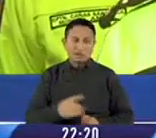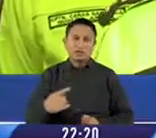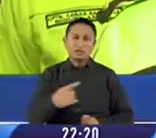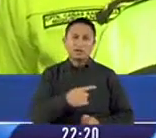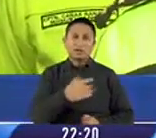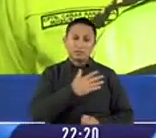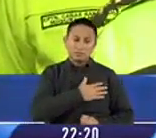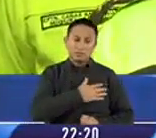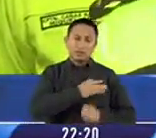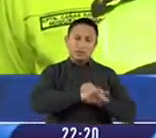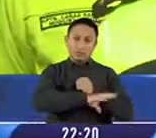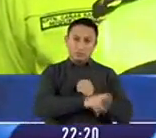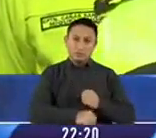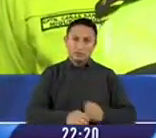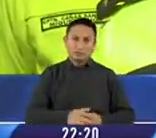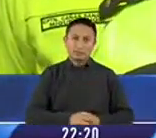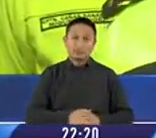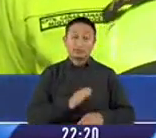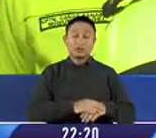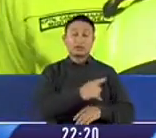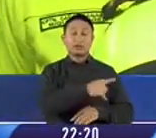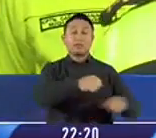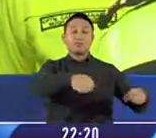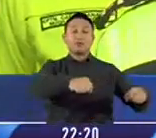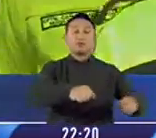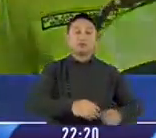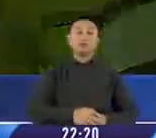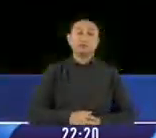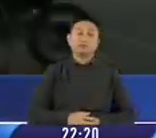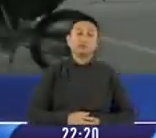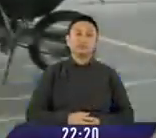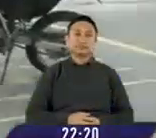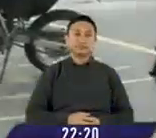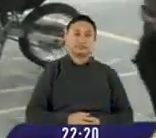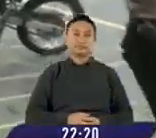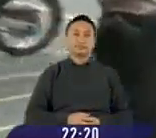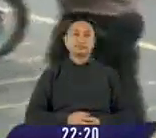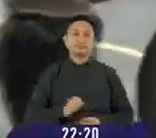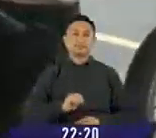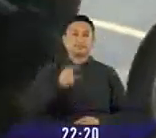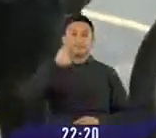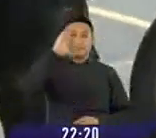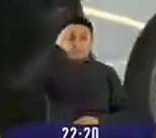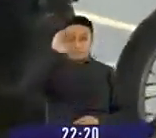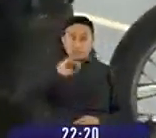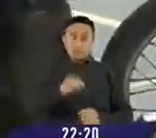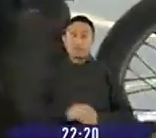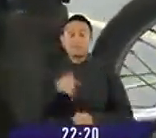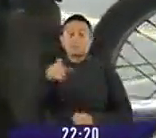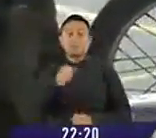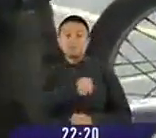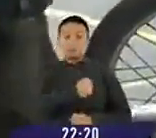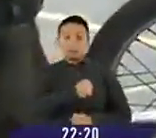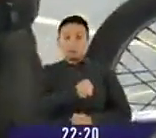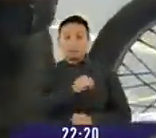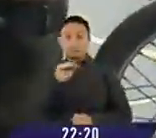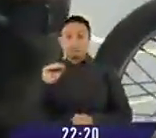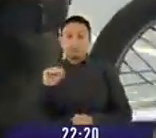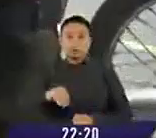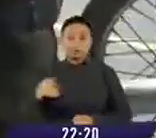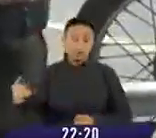sido víctimas de alguna clase de robo en esta motocicleta. La policía logró contactarse con el dueño. Espera que llegue a